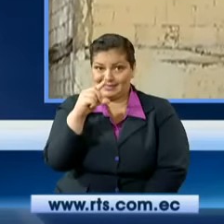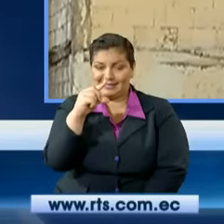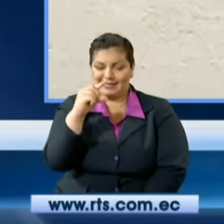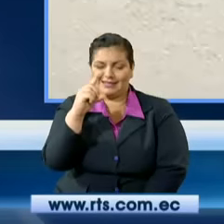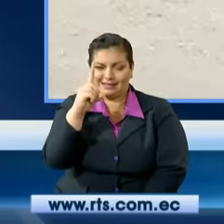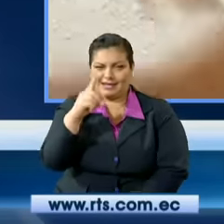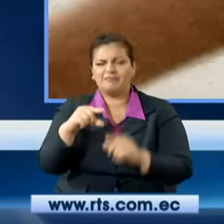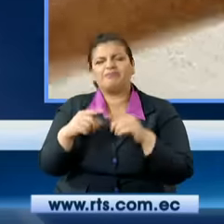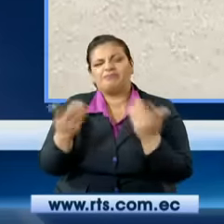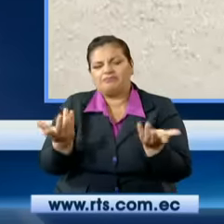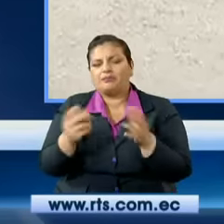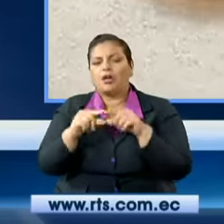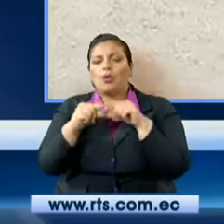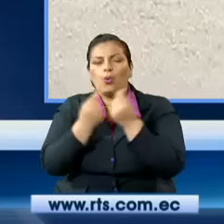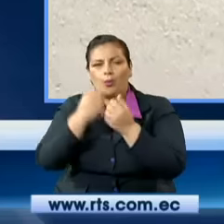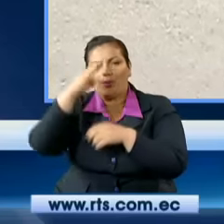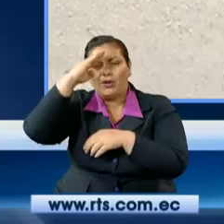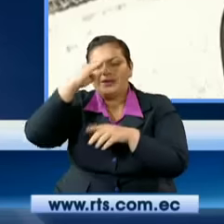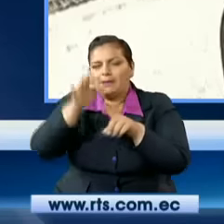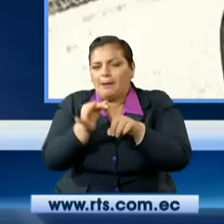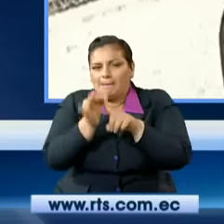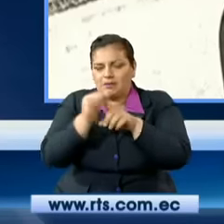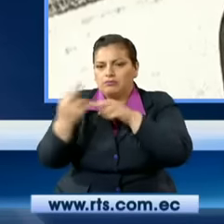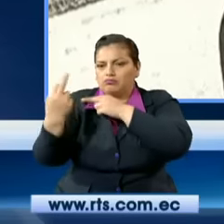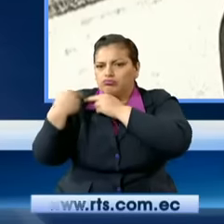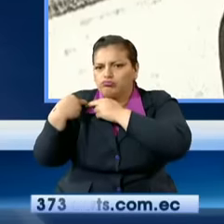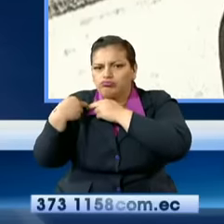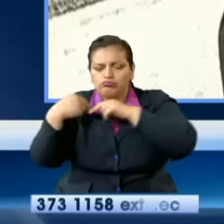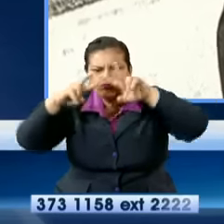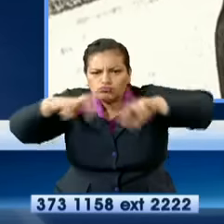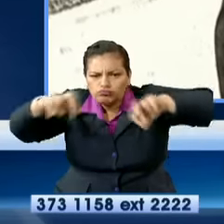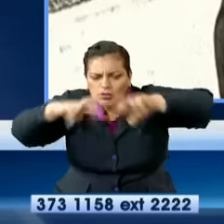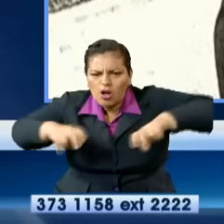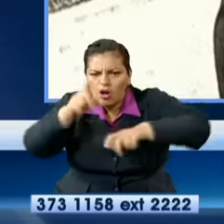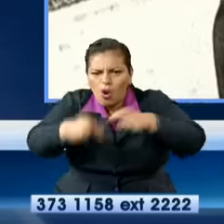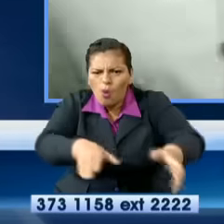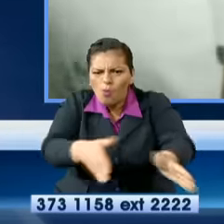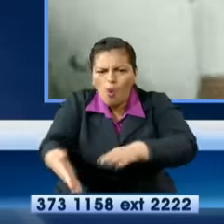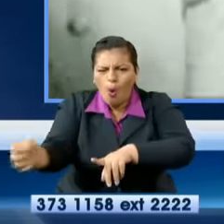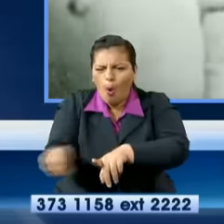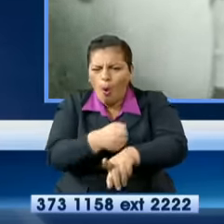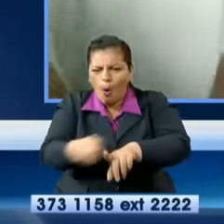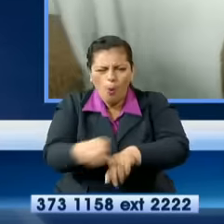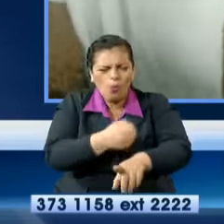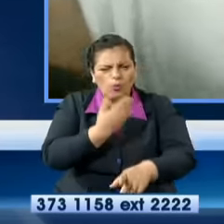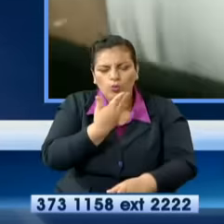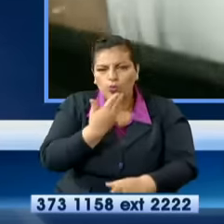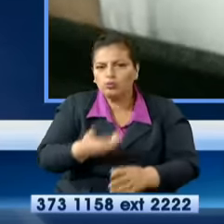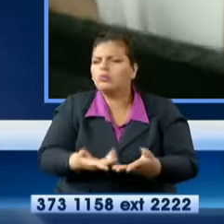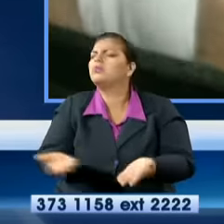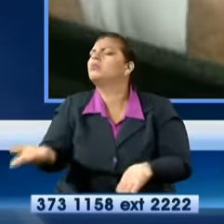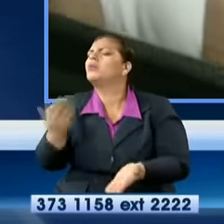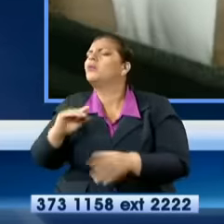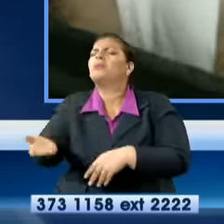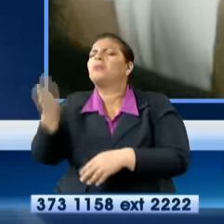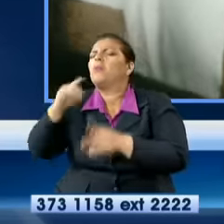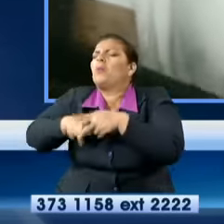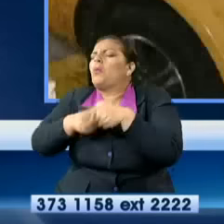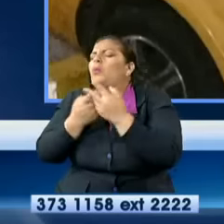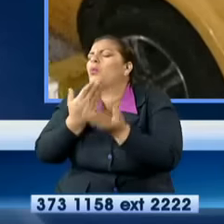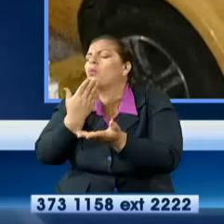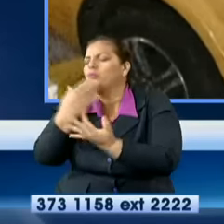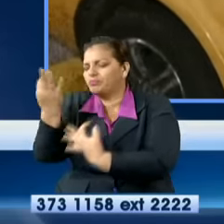habla mucho de estadísticas, ahora con la DINASET, por ejemplo, de casos resueltos. ¿Cuál es el porcentaje